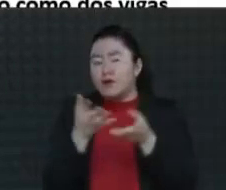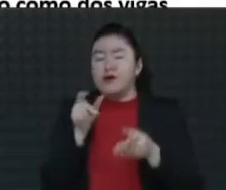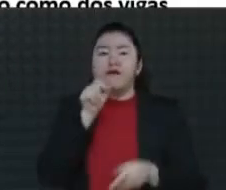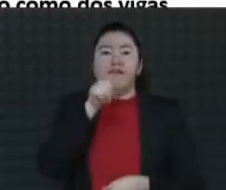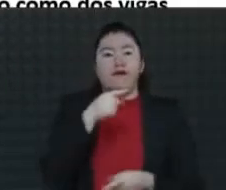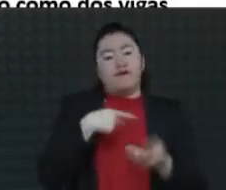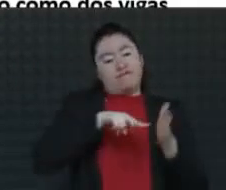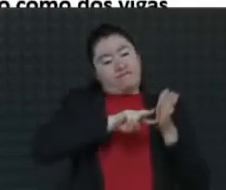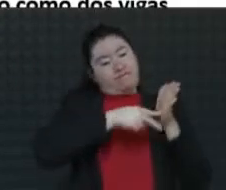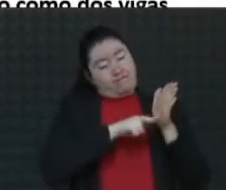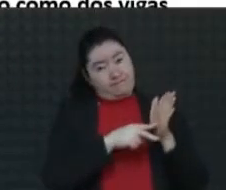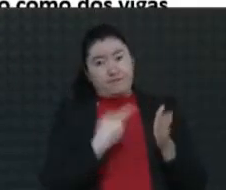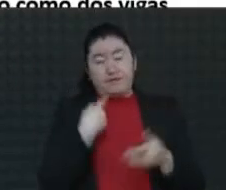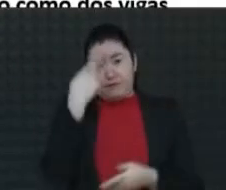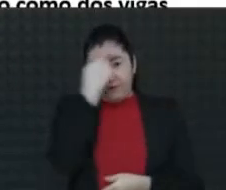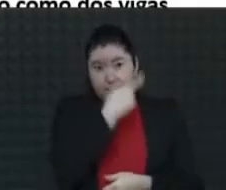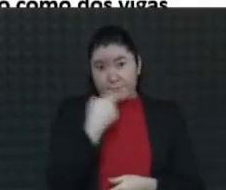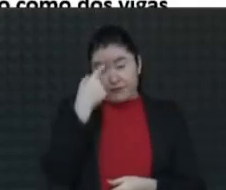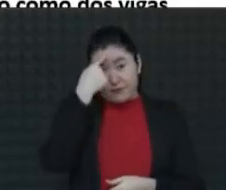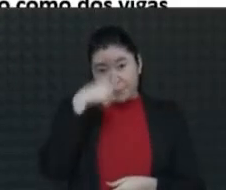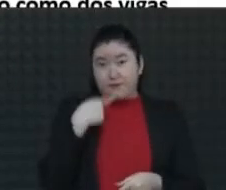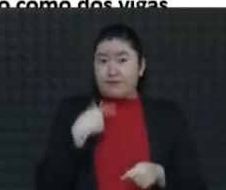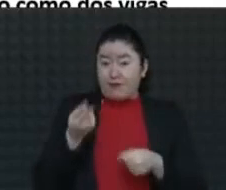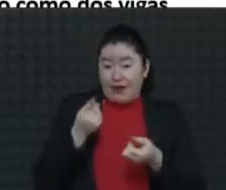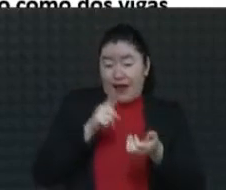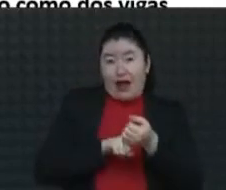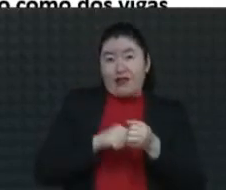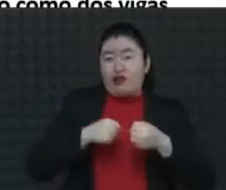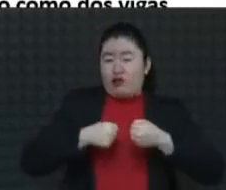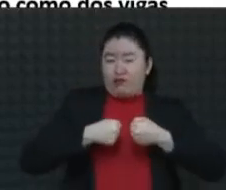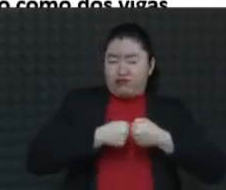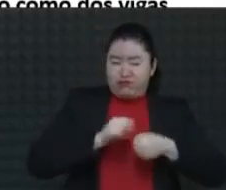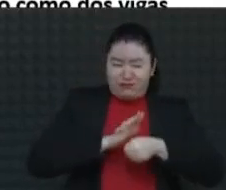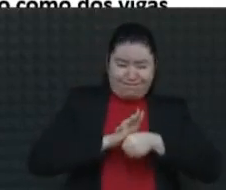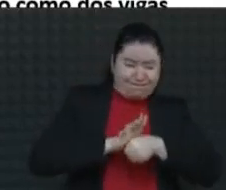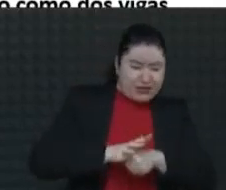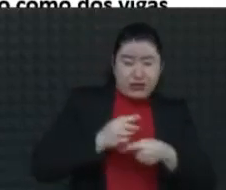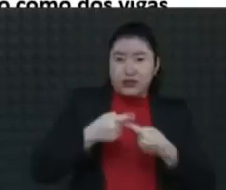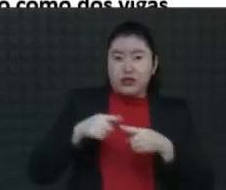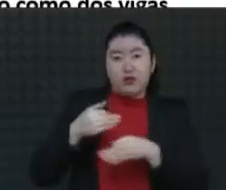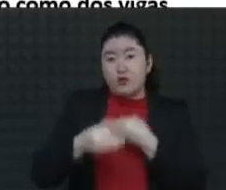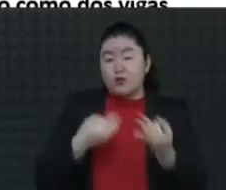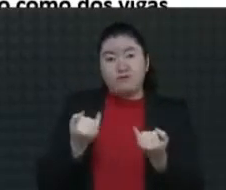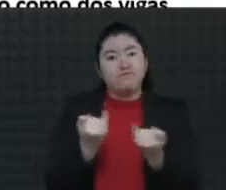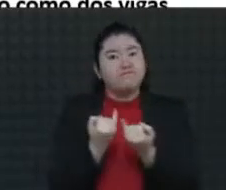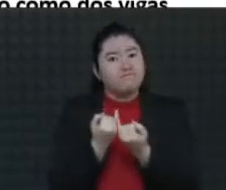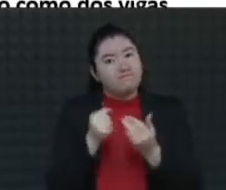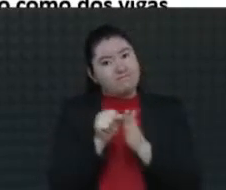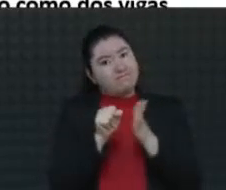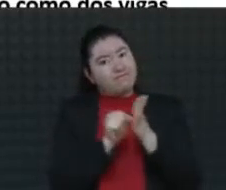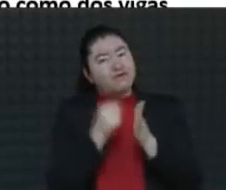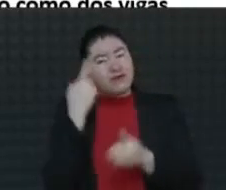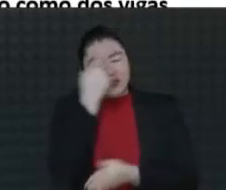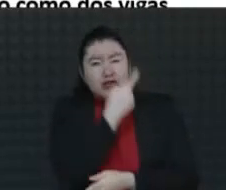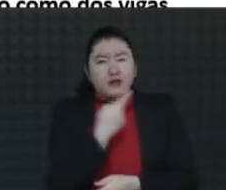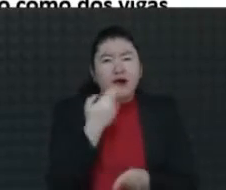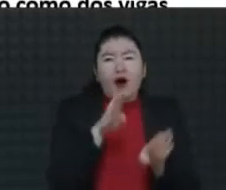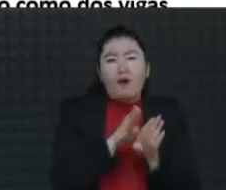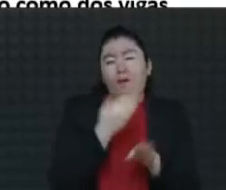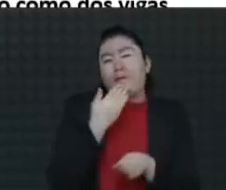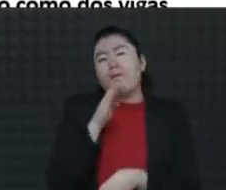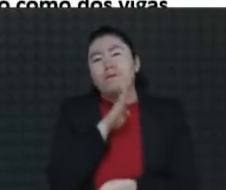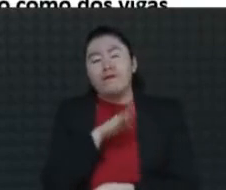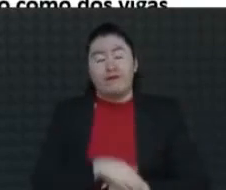los procedimientos para estimar las tensiones en el componente estructural y el comportamiento del sistema. Los análisis